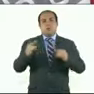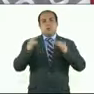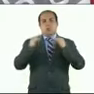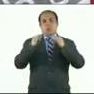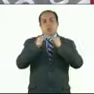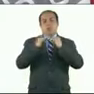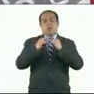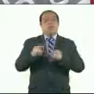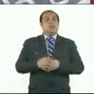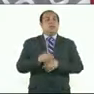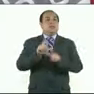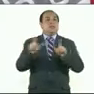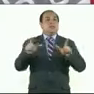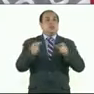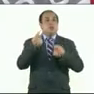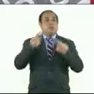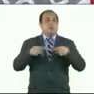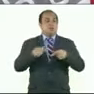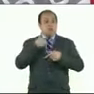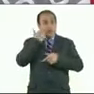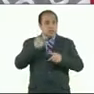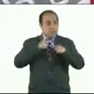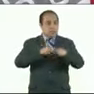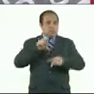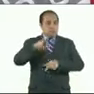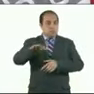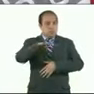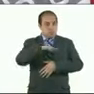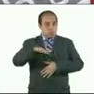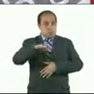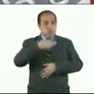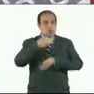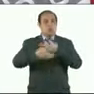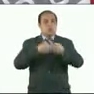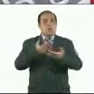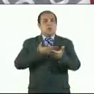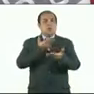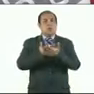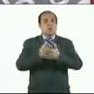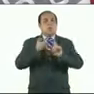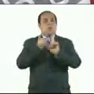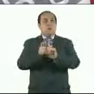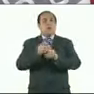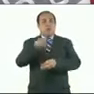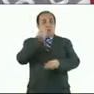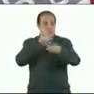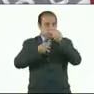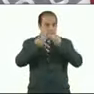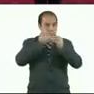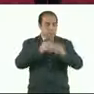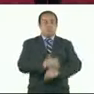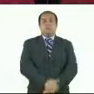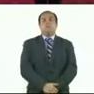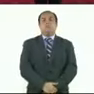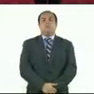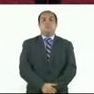para los que quieran continuar en ese mismo espacio, con todo el servicio de protección y alimentación.